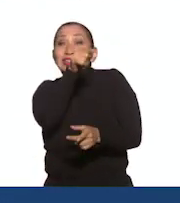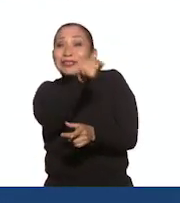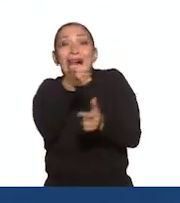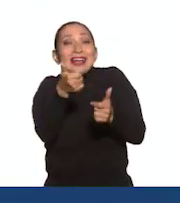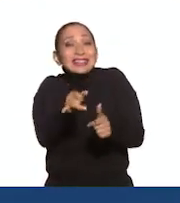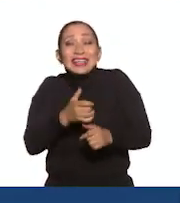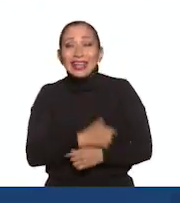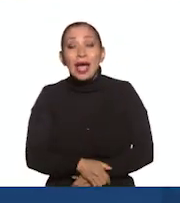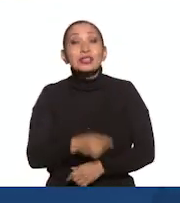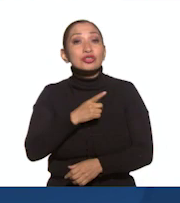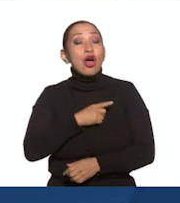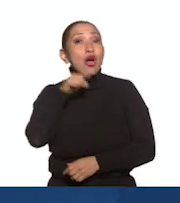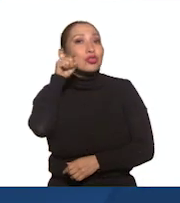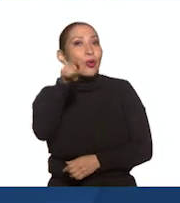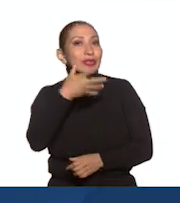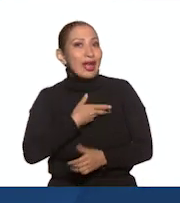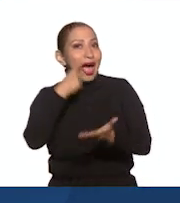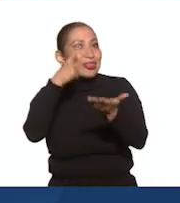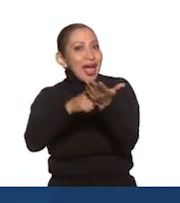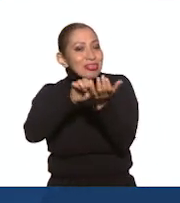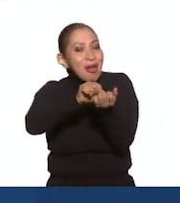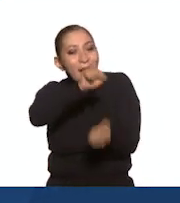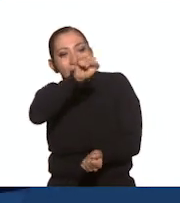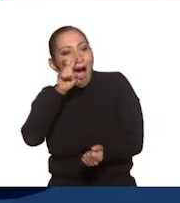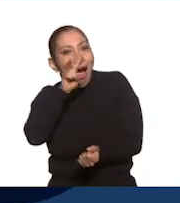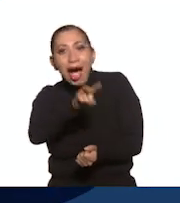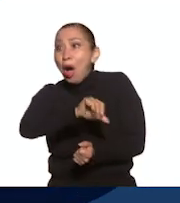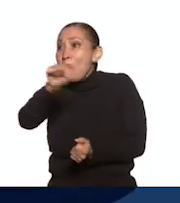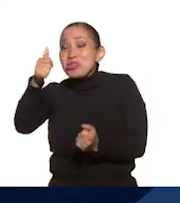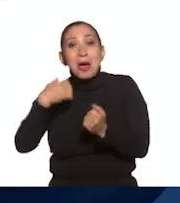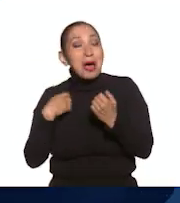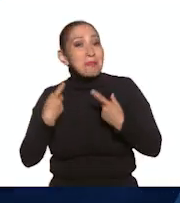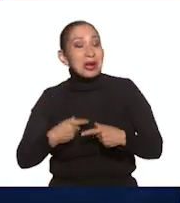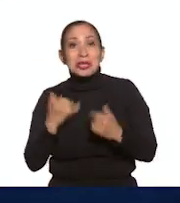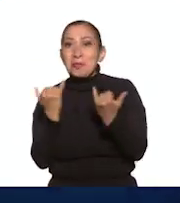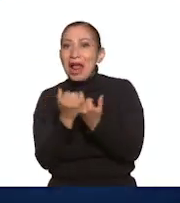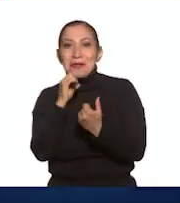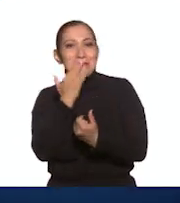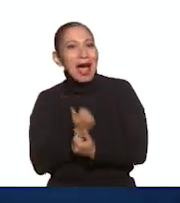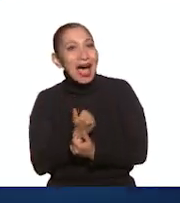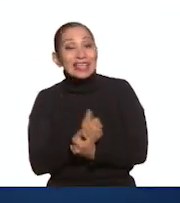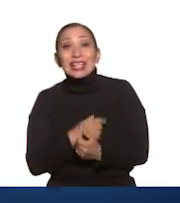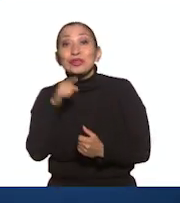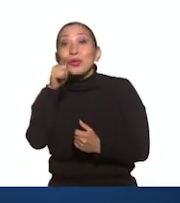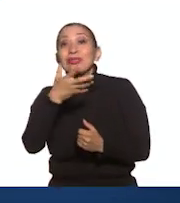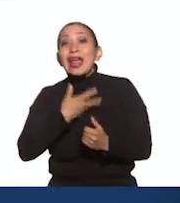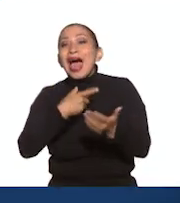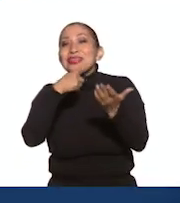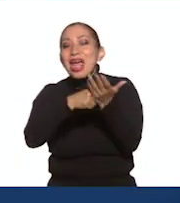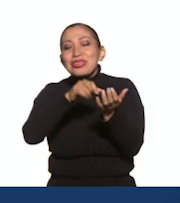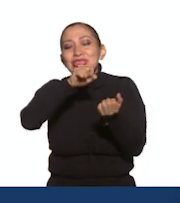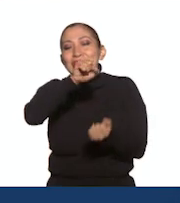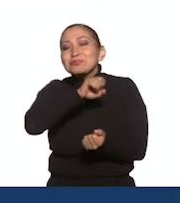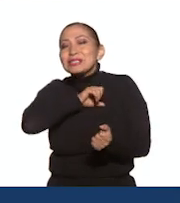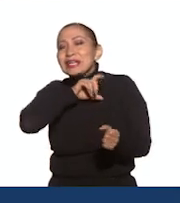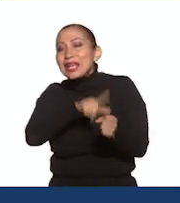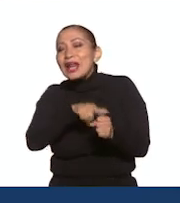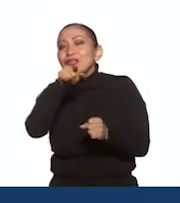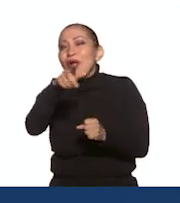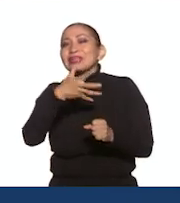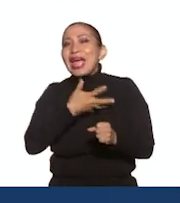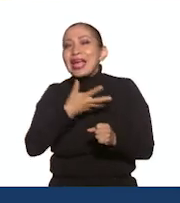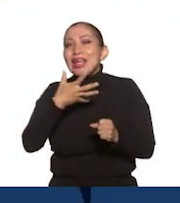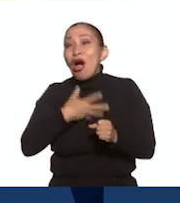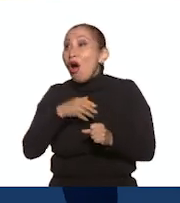tú. Porque solo tú tienes algo que nadie tiene. Tienes algo que nadie tiene. Tú